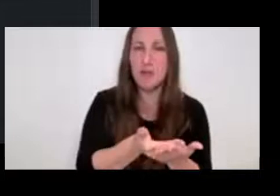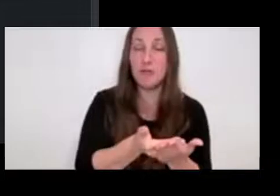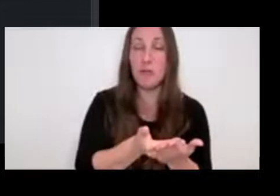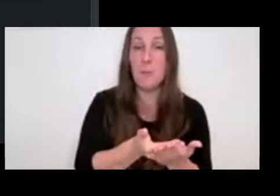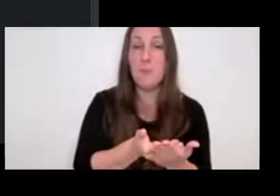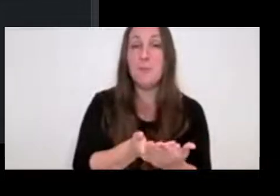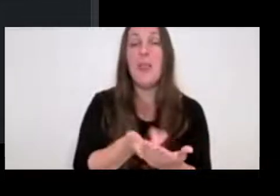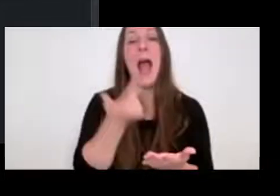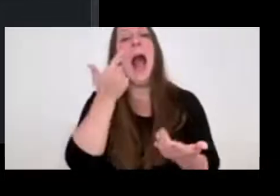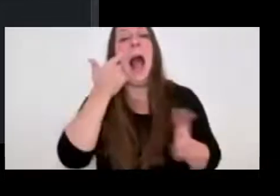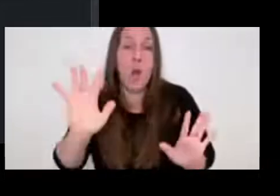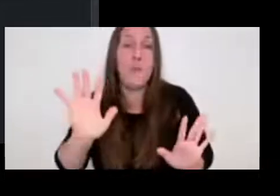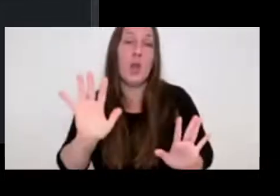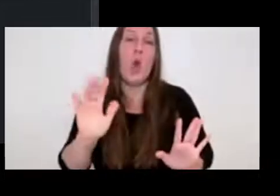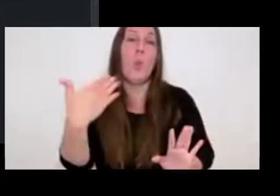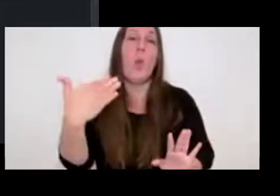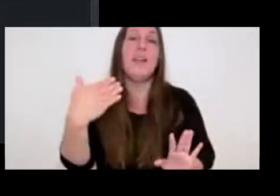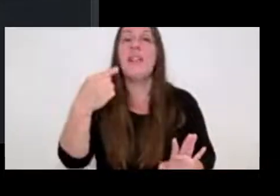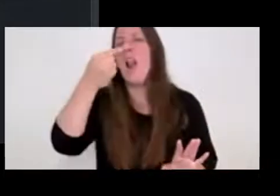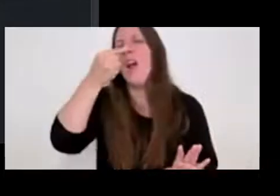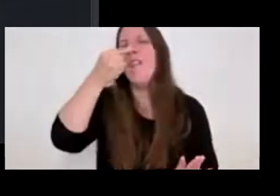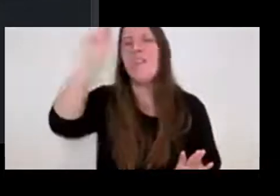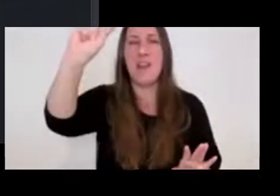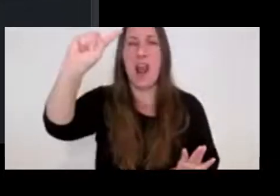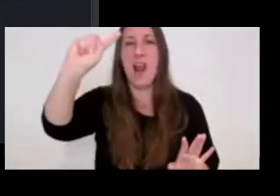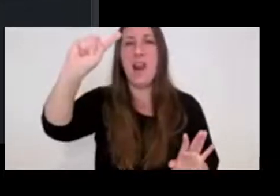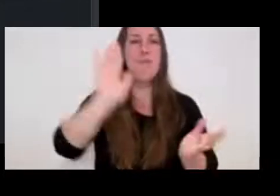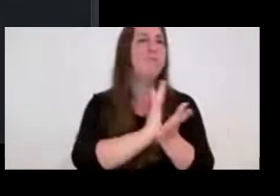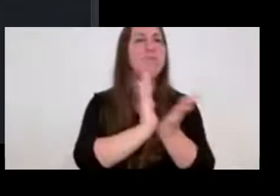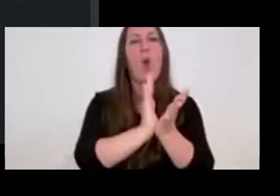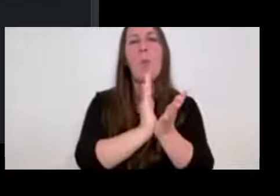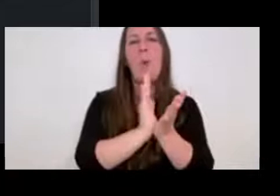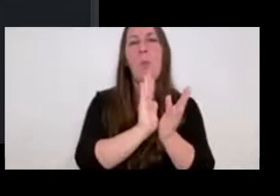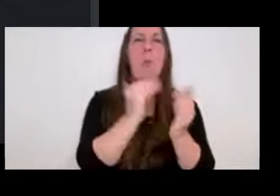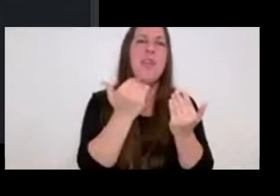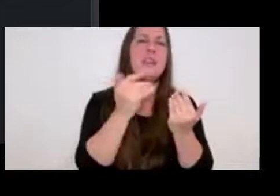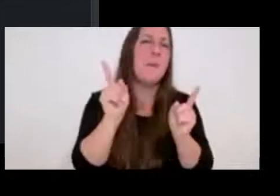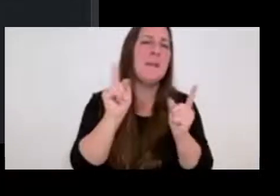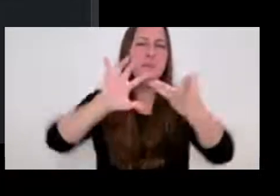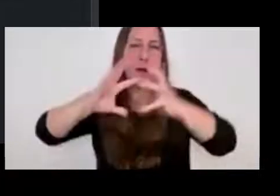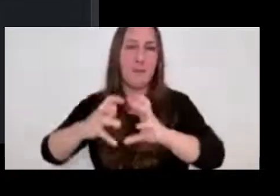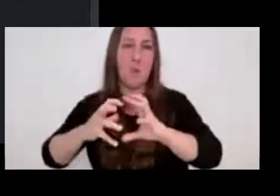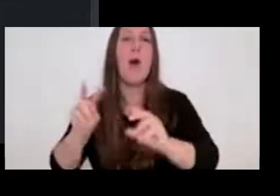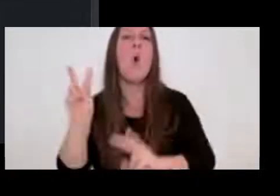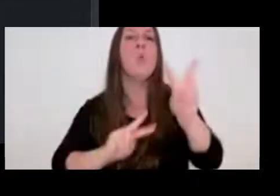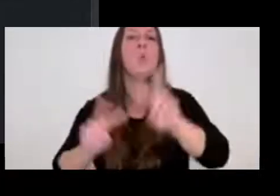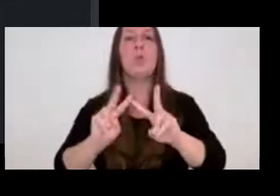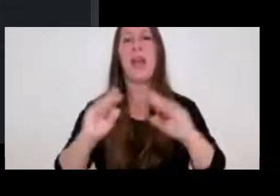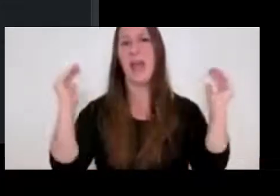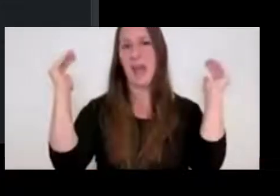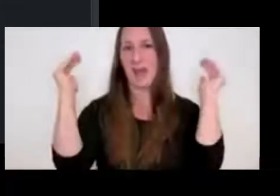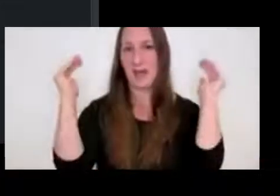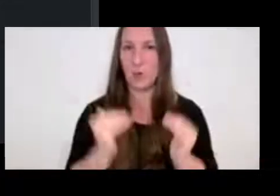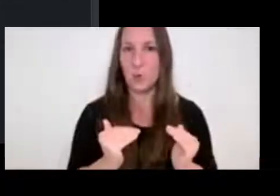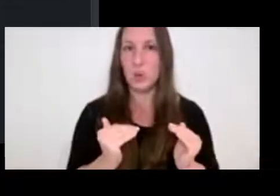destino final, digamos, de los dos caminos pueda ser un poco el mismo, que es reducir las contingencias y las cargas